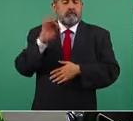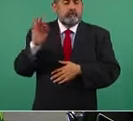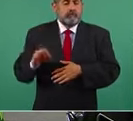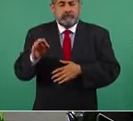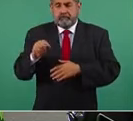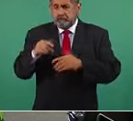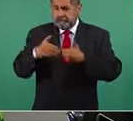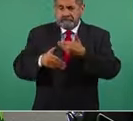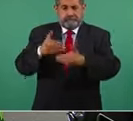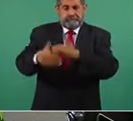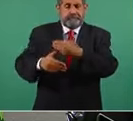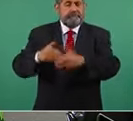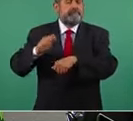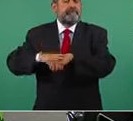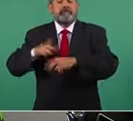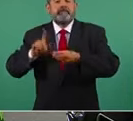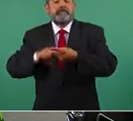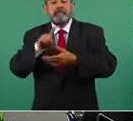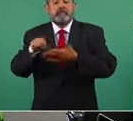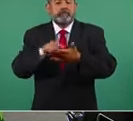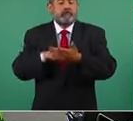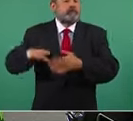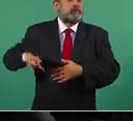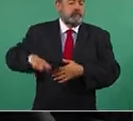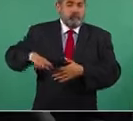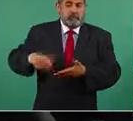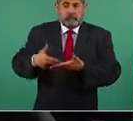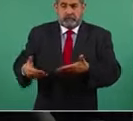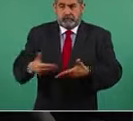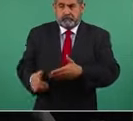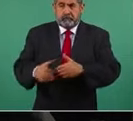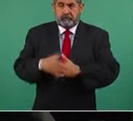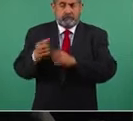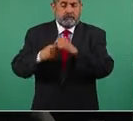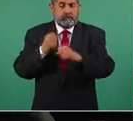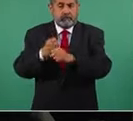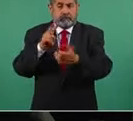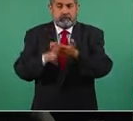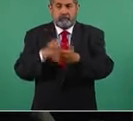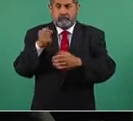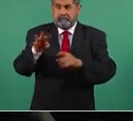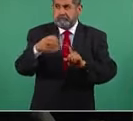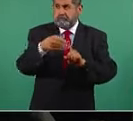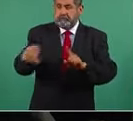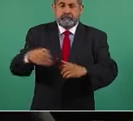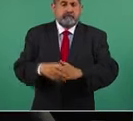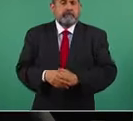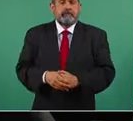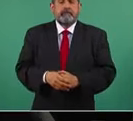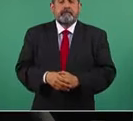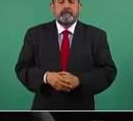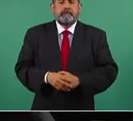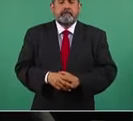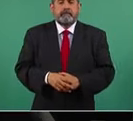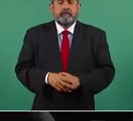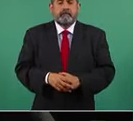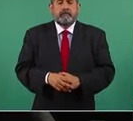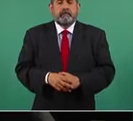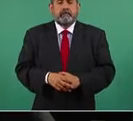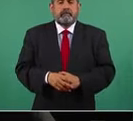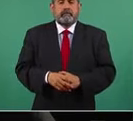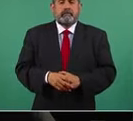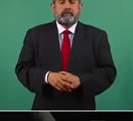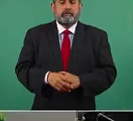estos avances se dieron en el gobierno actual, de 2019 en adelante. Adelante. Esto